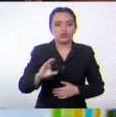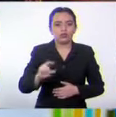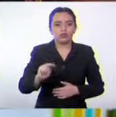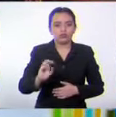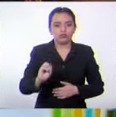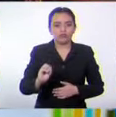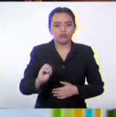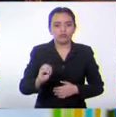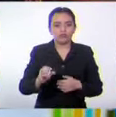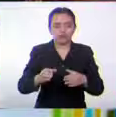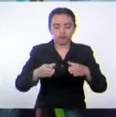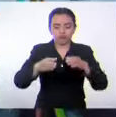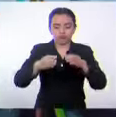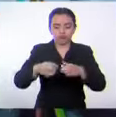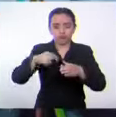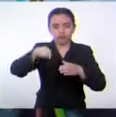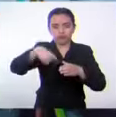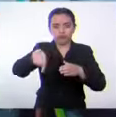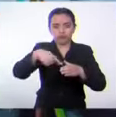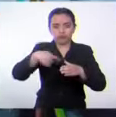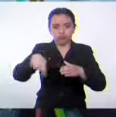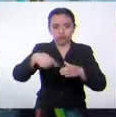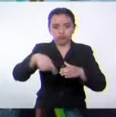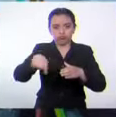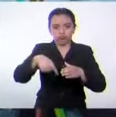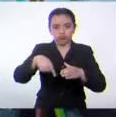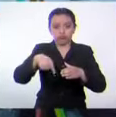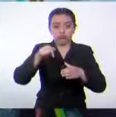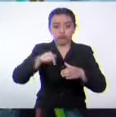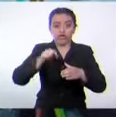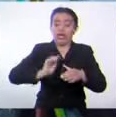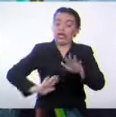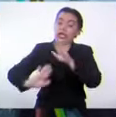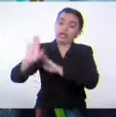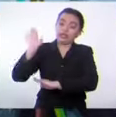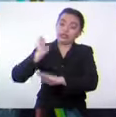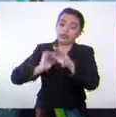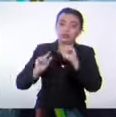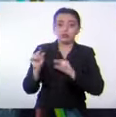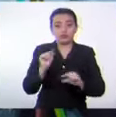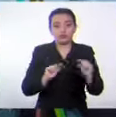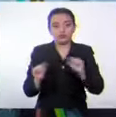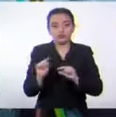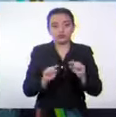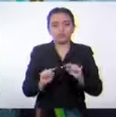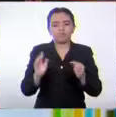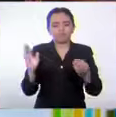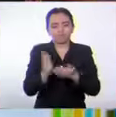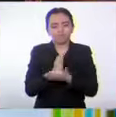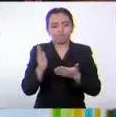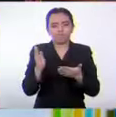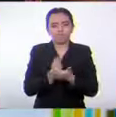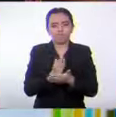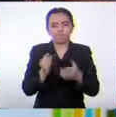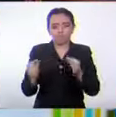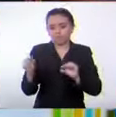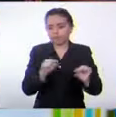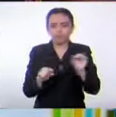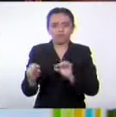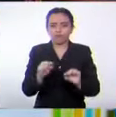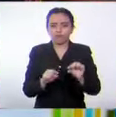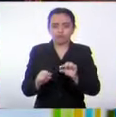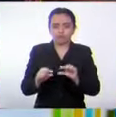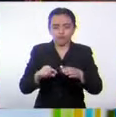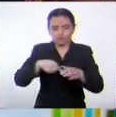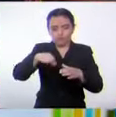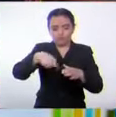el solvente. A lo largo de la historia de la química, se ha estudiado la materia y los cambios